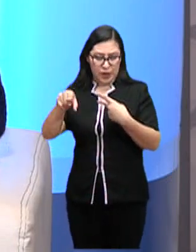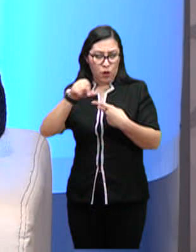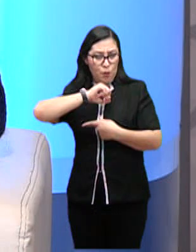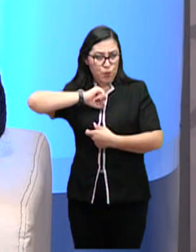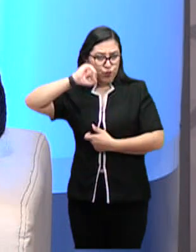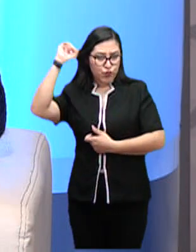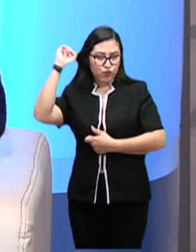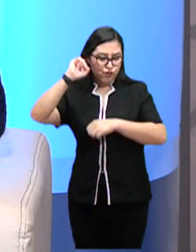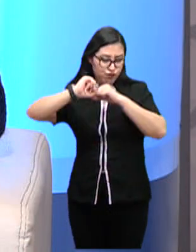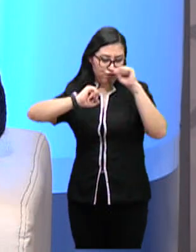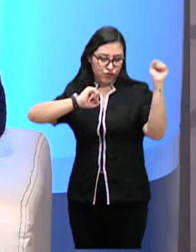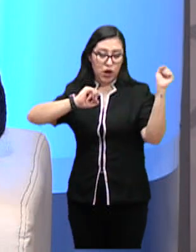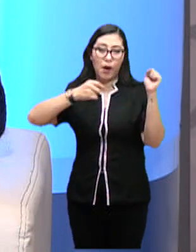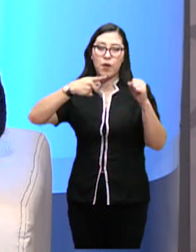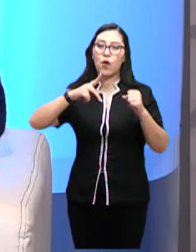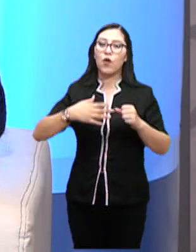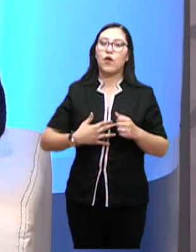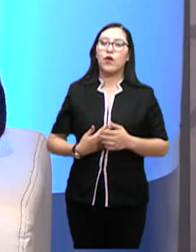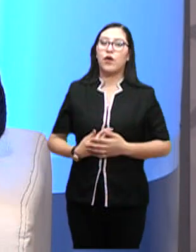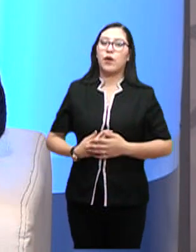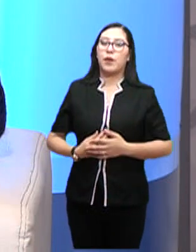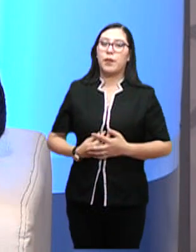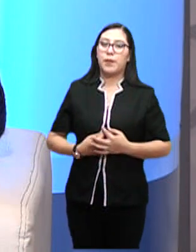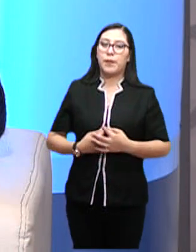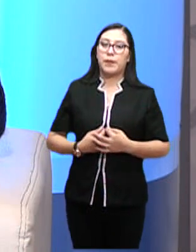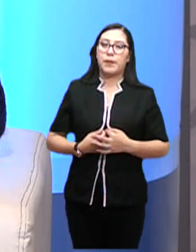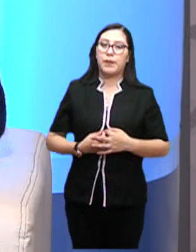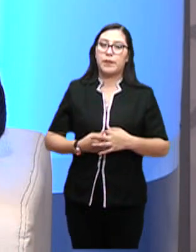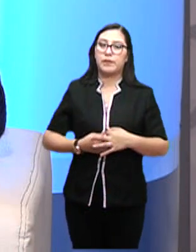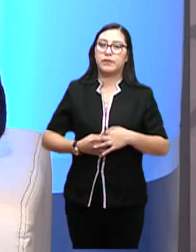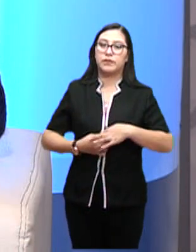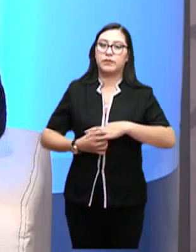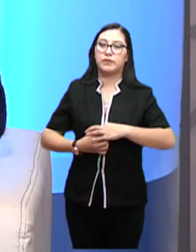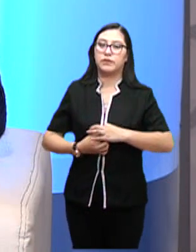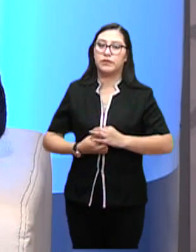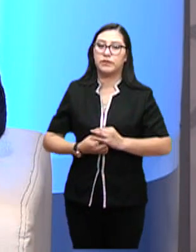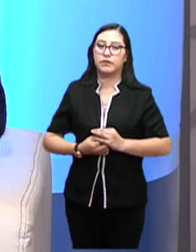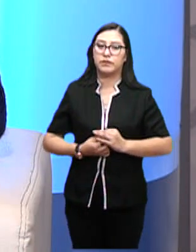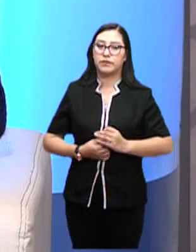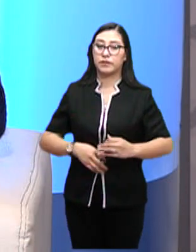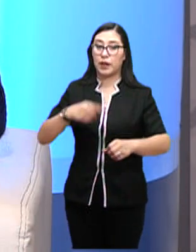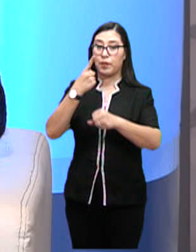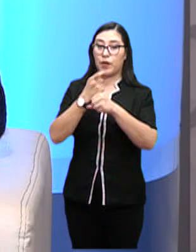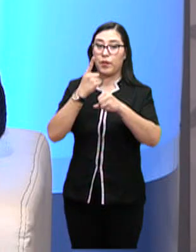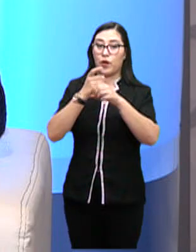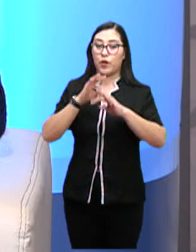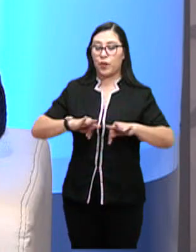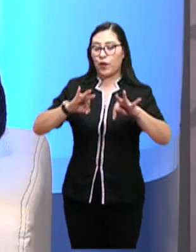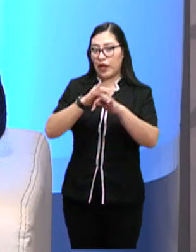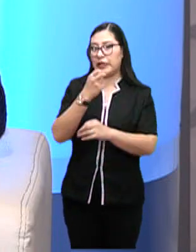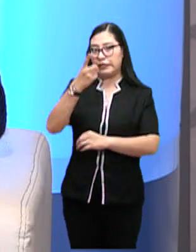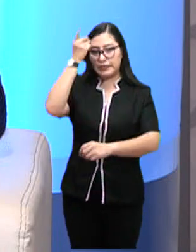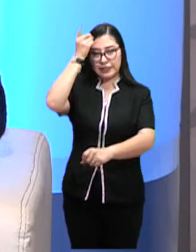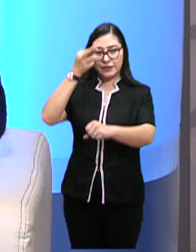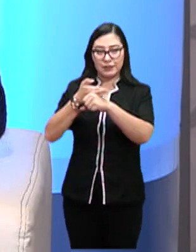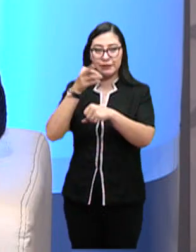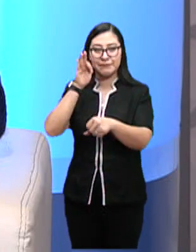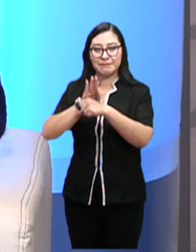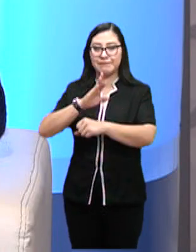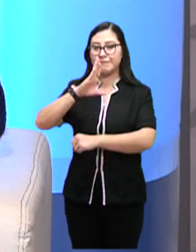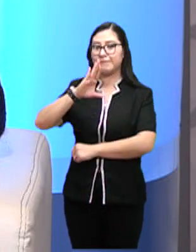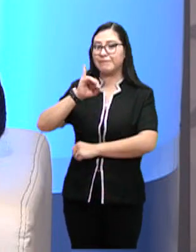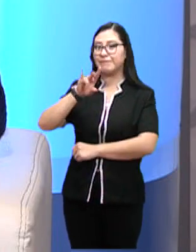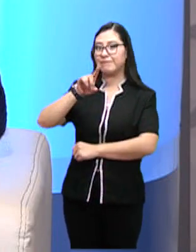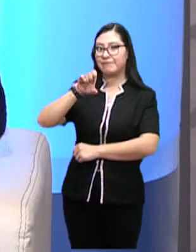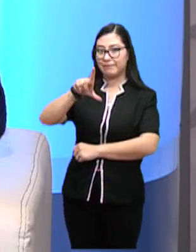basa principalmente en usos y costumbres. En ese sentido, la Dirección de Protección Civil y por indicaciones